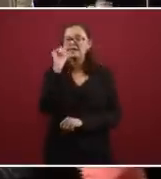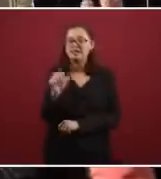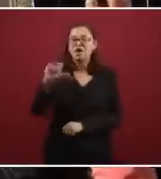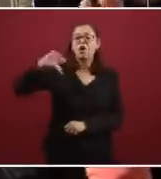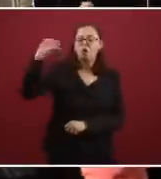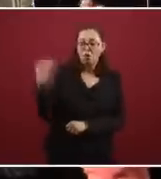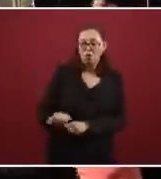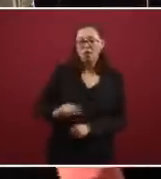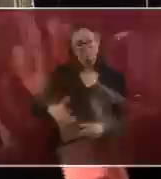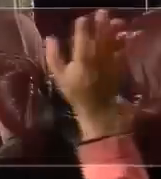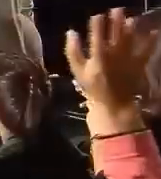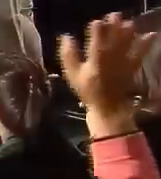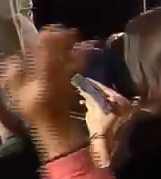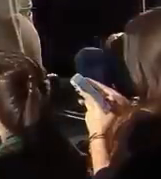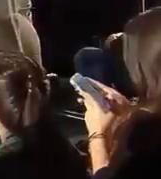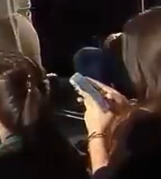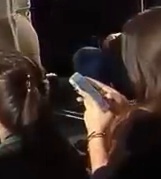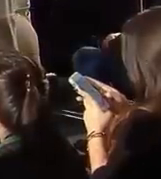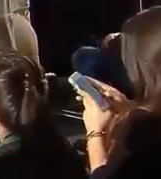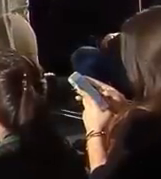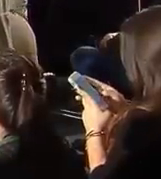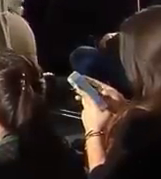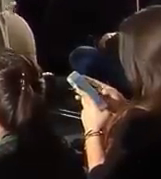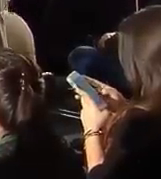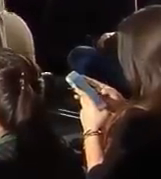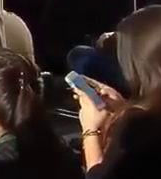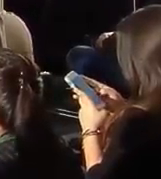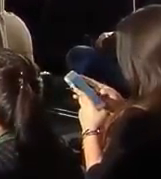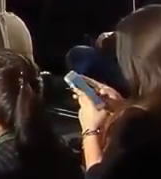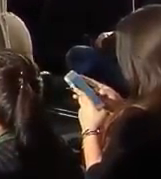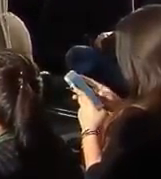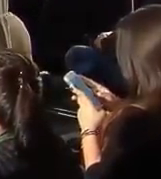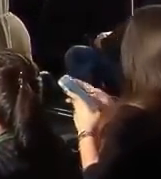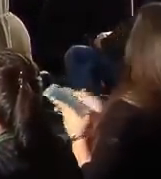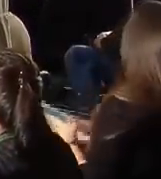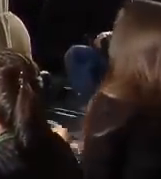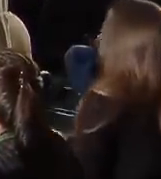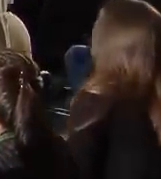día, vámonos. Buen día, presidente. Daviana Ley para Expreso.